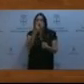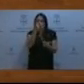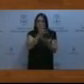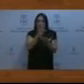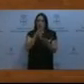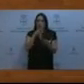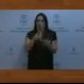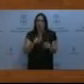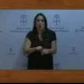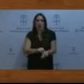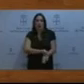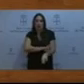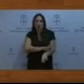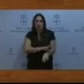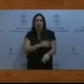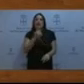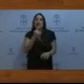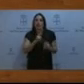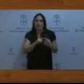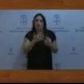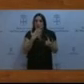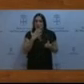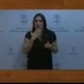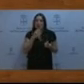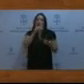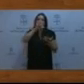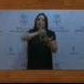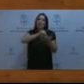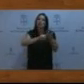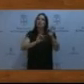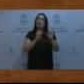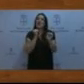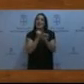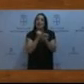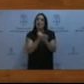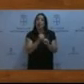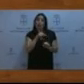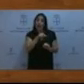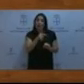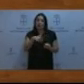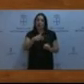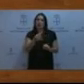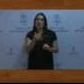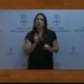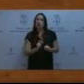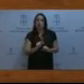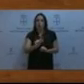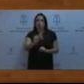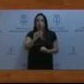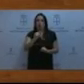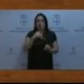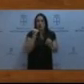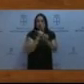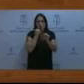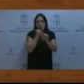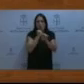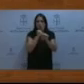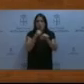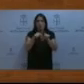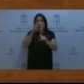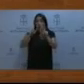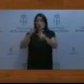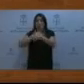impactaron. El primero de ellos dice así: centros especiales de empleo, esos en los que cobramos 4 duros a base de trabajar como los que no tienen